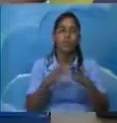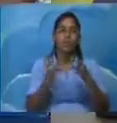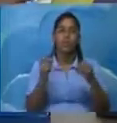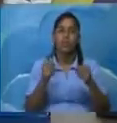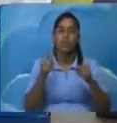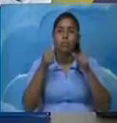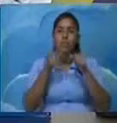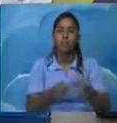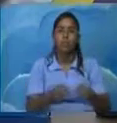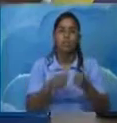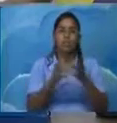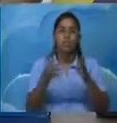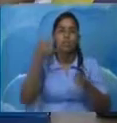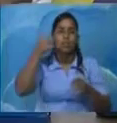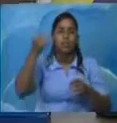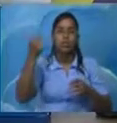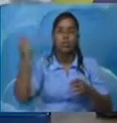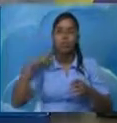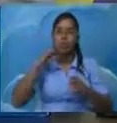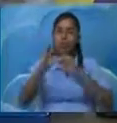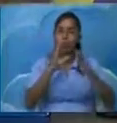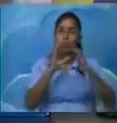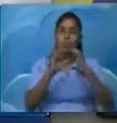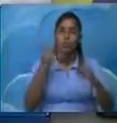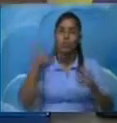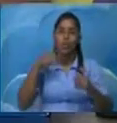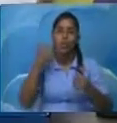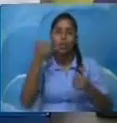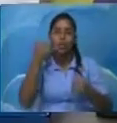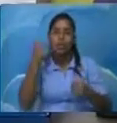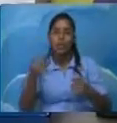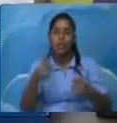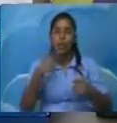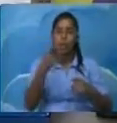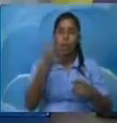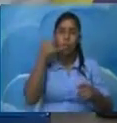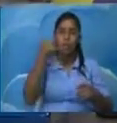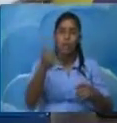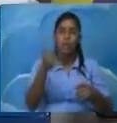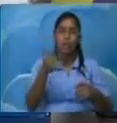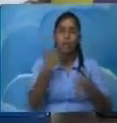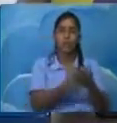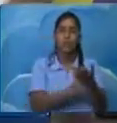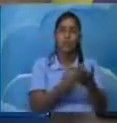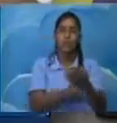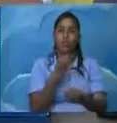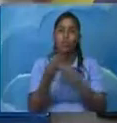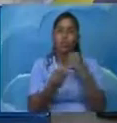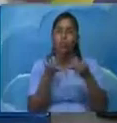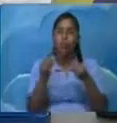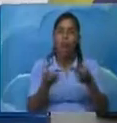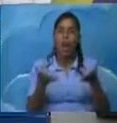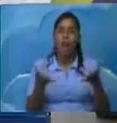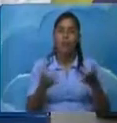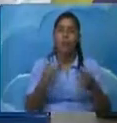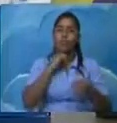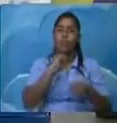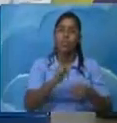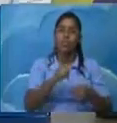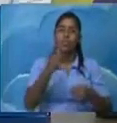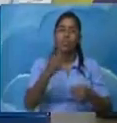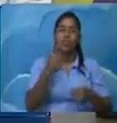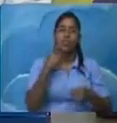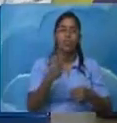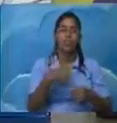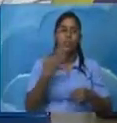sin teléfono, yo tengo que comunicarme, yo tengo que atender cuando me llaman. Hermanito, ¿cómo hago? No, pues, lo que mejor